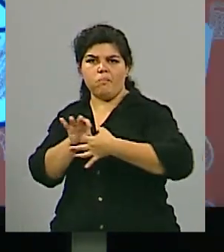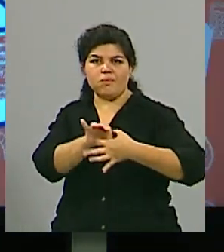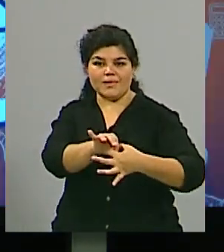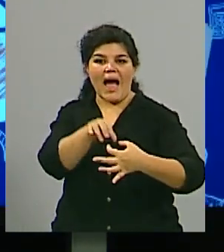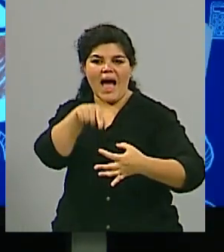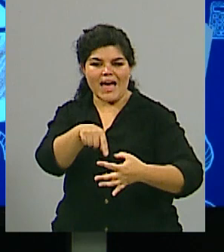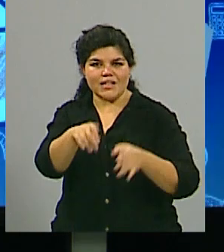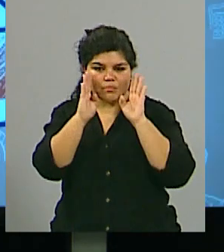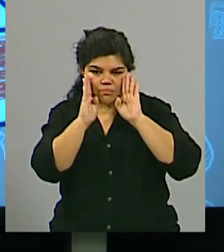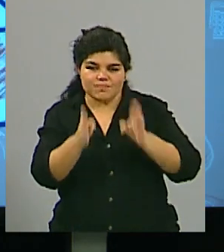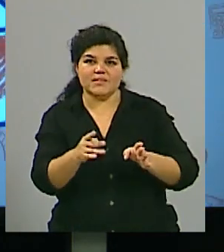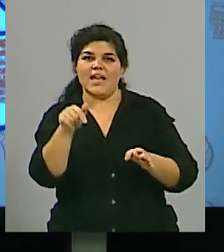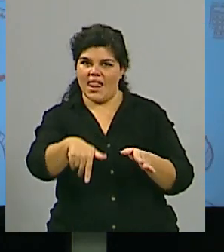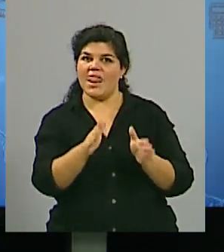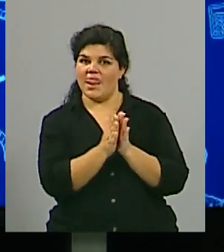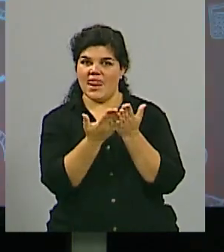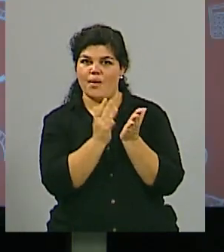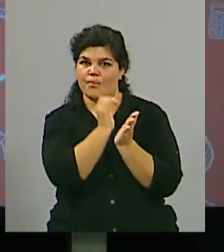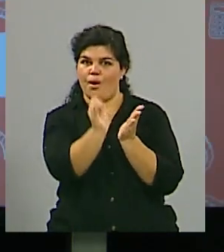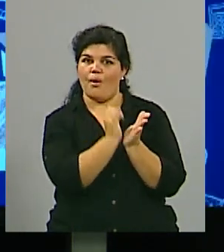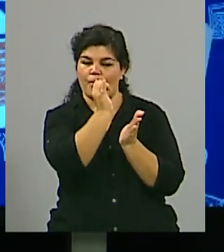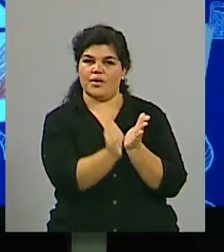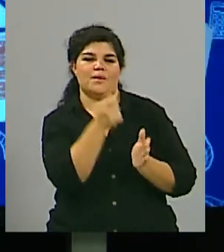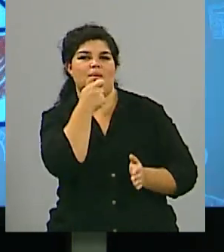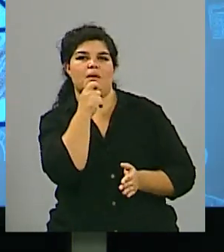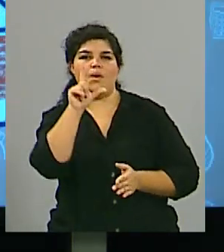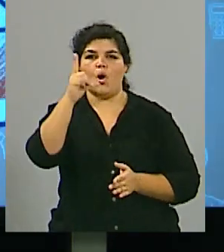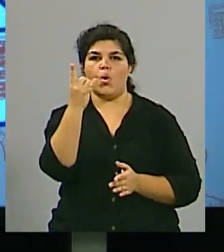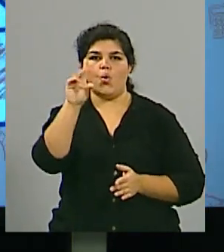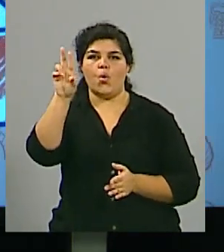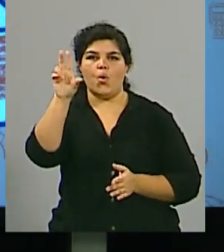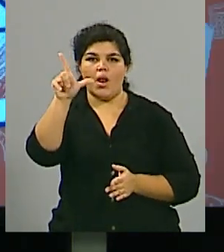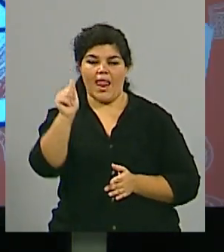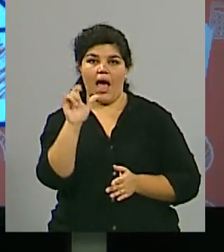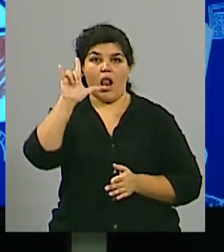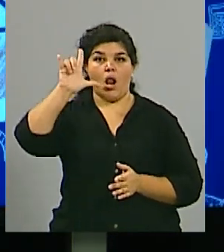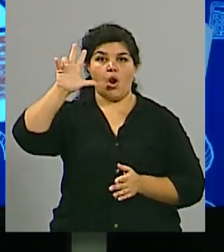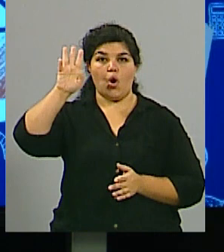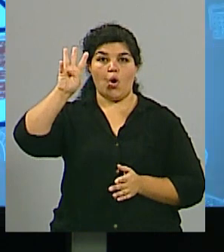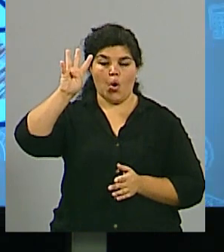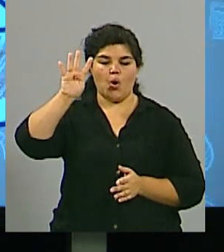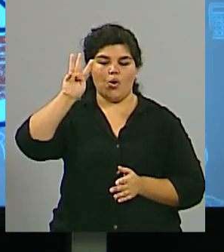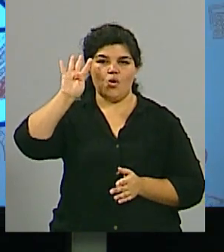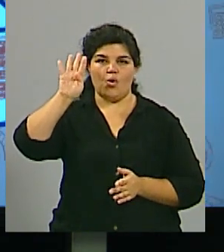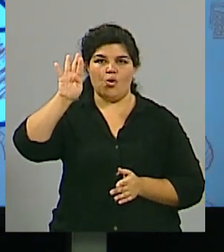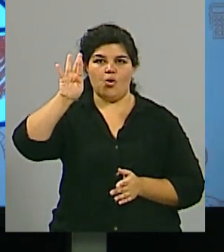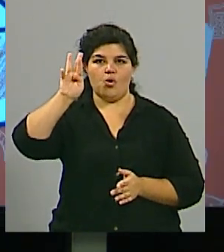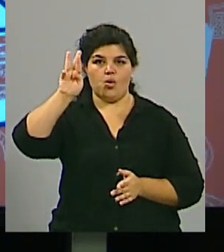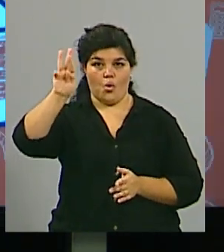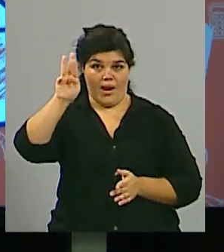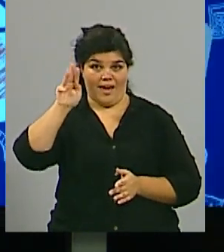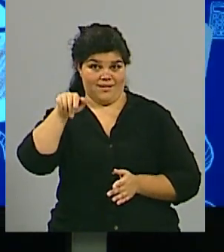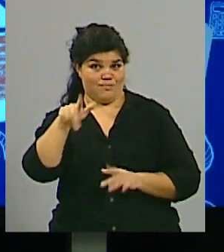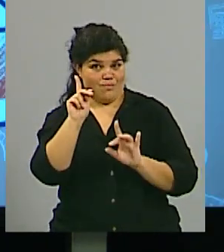explicaría el hecho de que, por ejemplo, Lula haya preferido viajar a China y hablar con Xi Jinping, si bien no lo pudo hacer en su